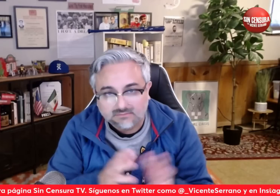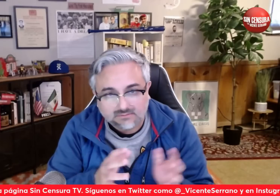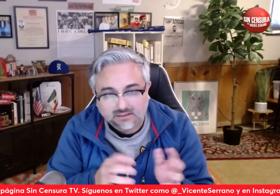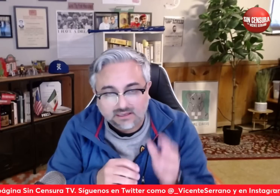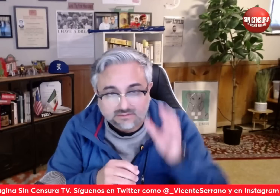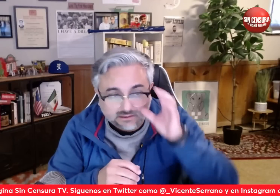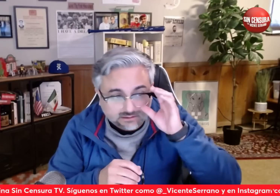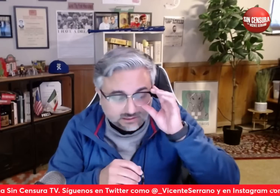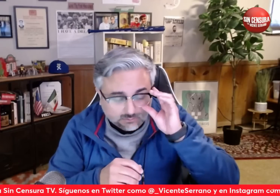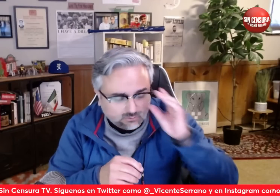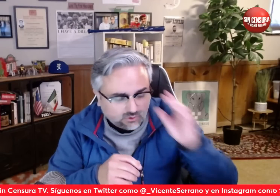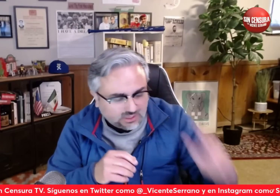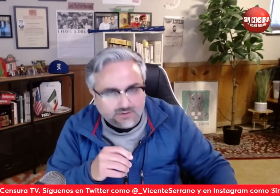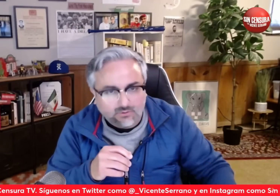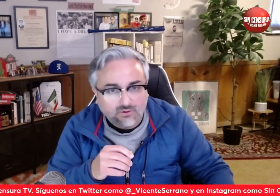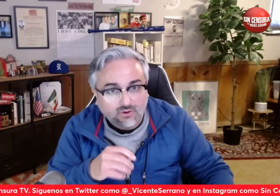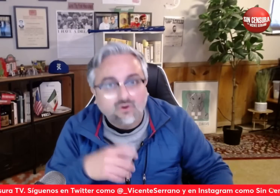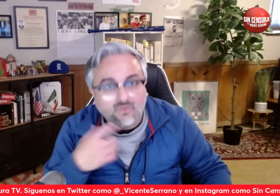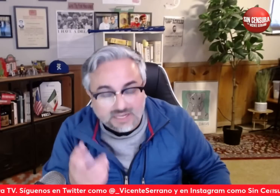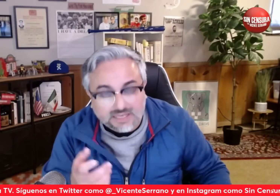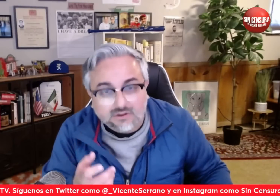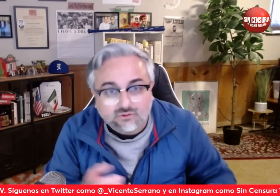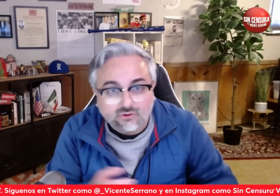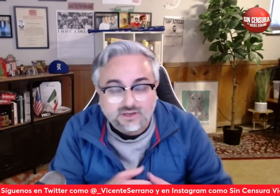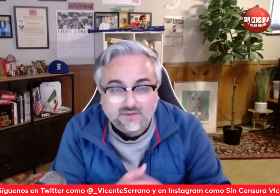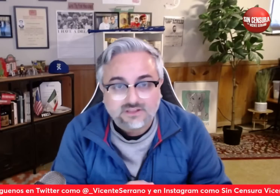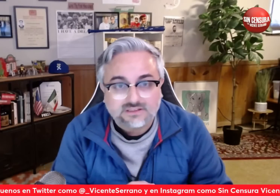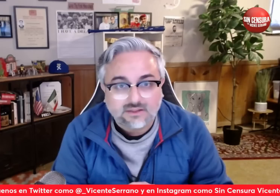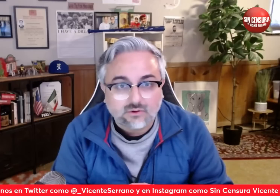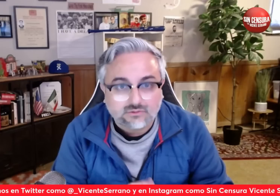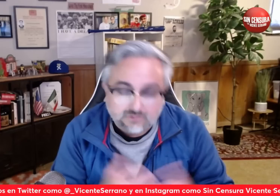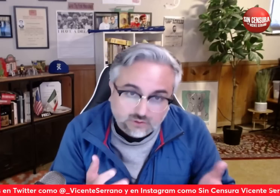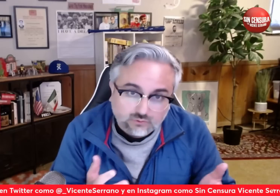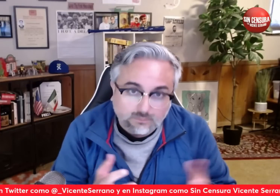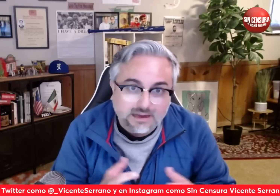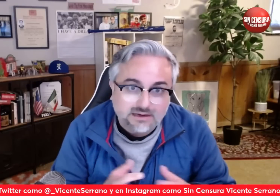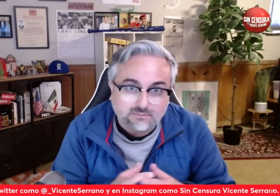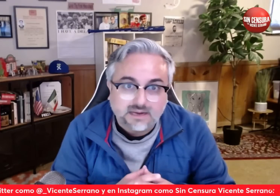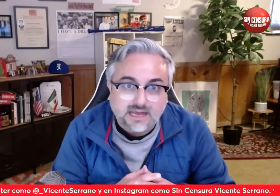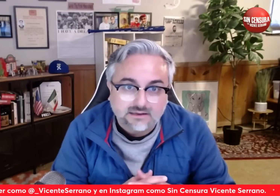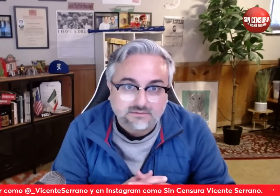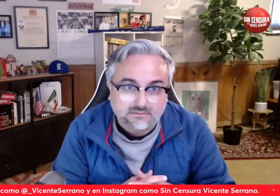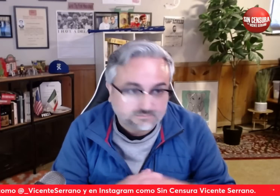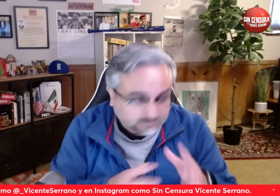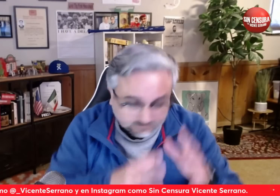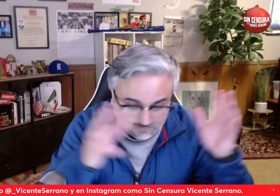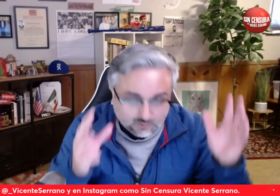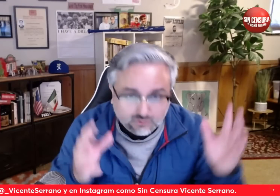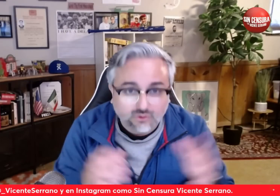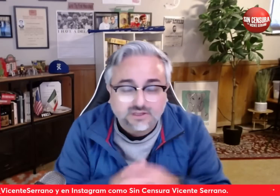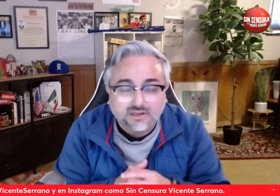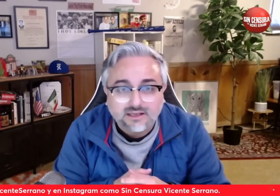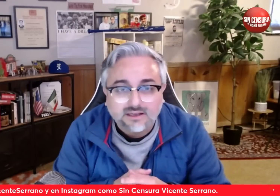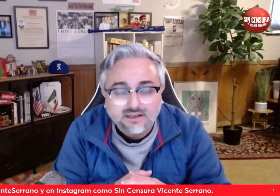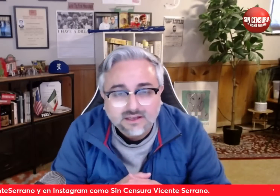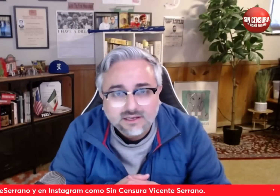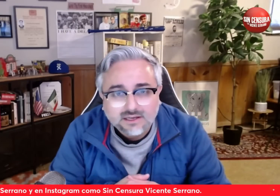y que así quede muy, muy claro. Otra incluso que haya enfrentado acusaciones formales, penales.